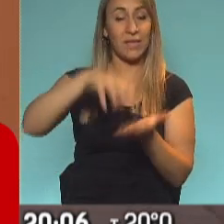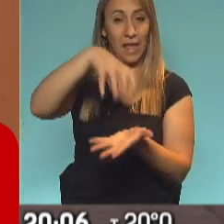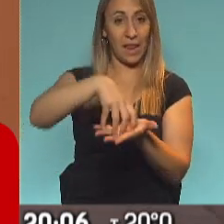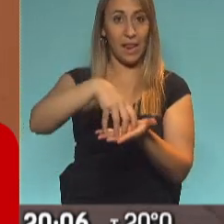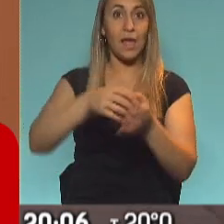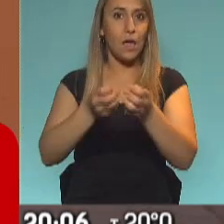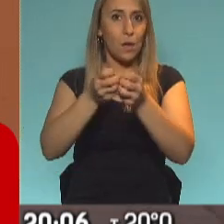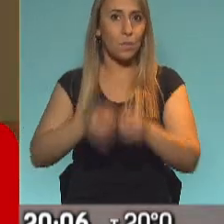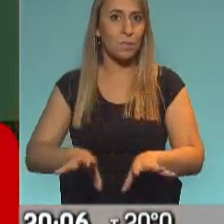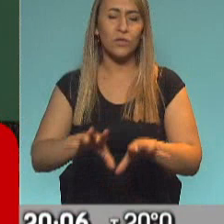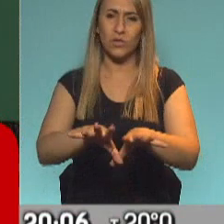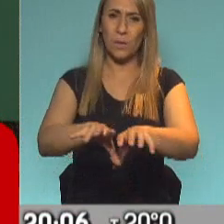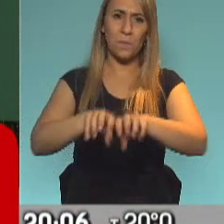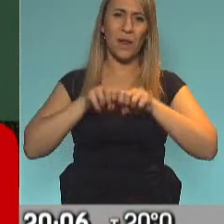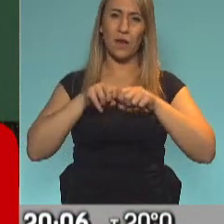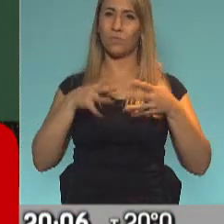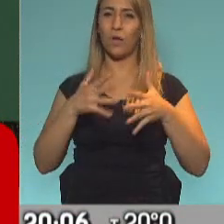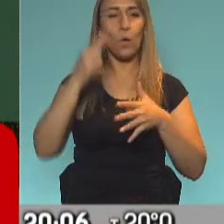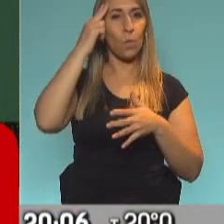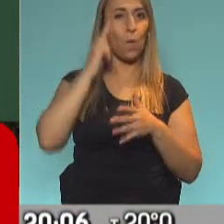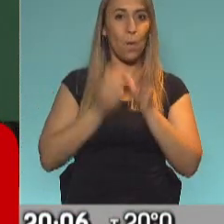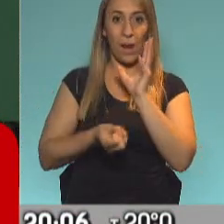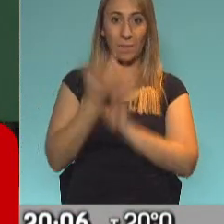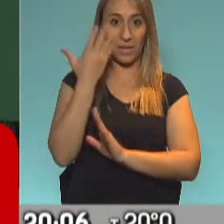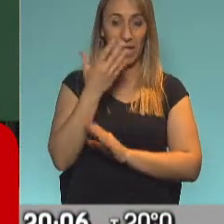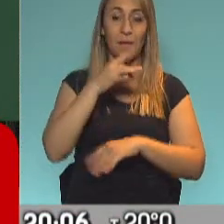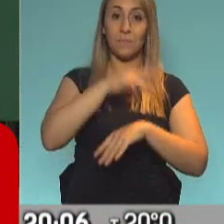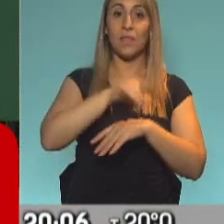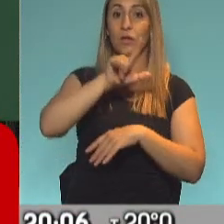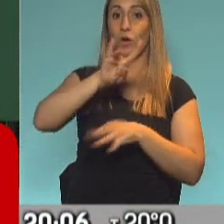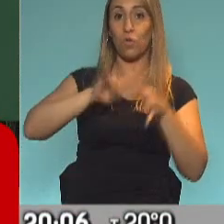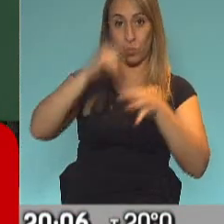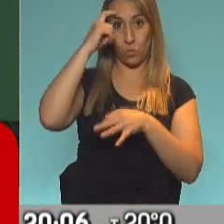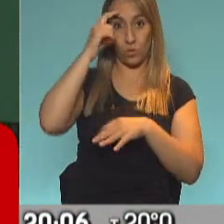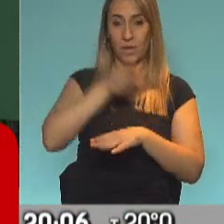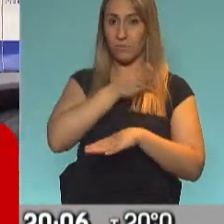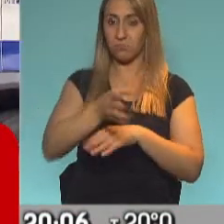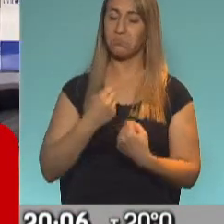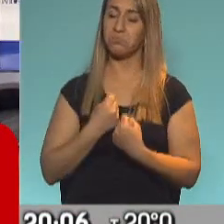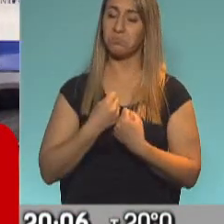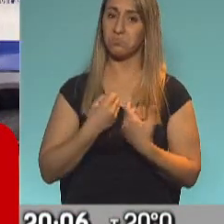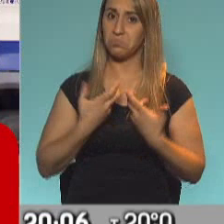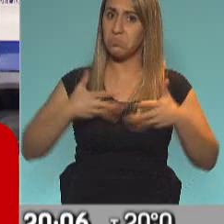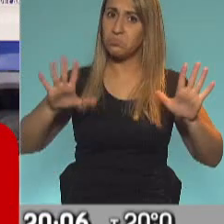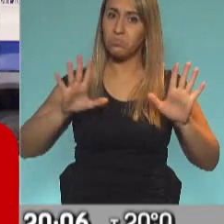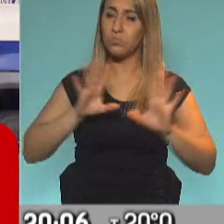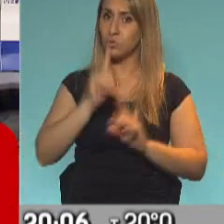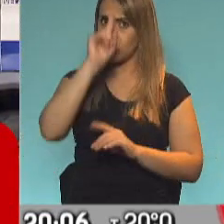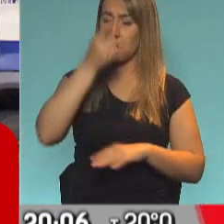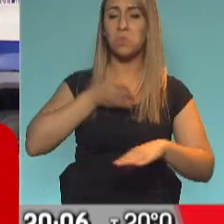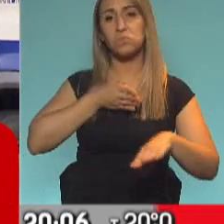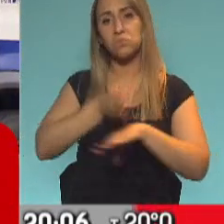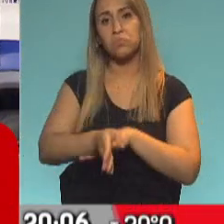porque cerca de las 9 de la mañana Leopoldo Luque se presentó de manera espontánea ante los fiscales